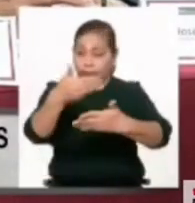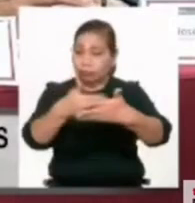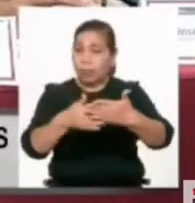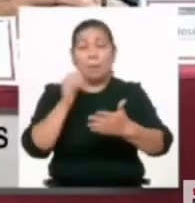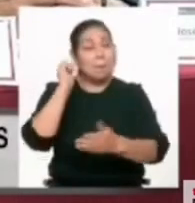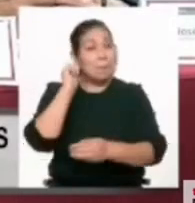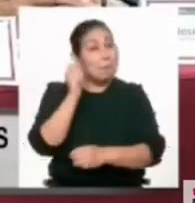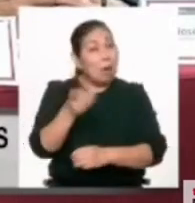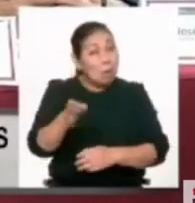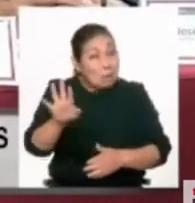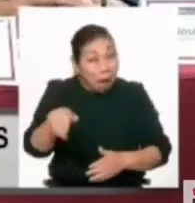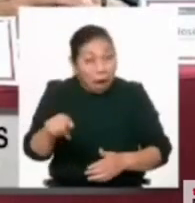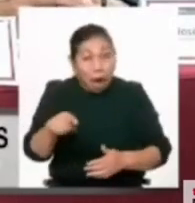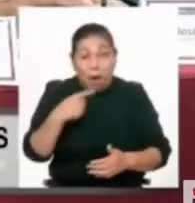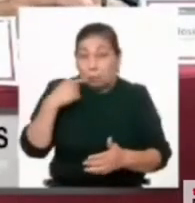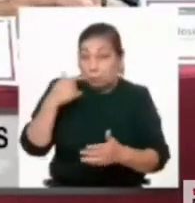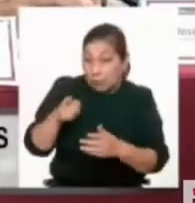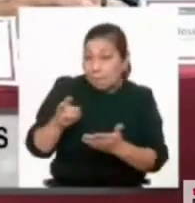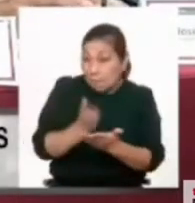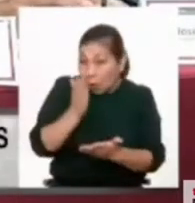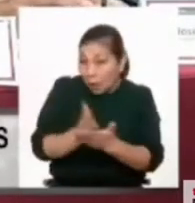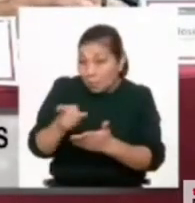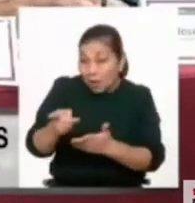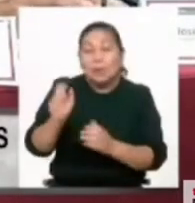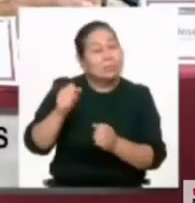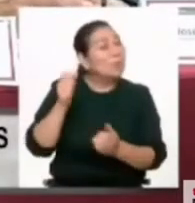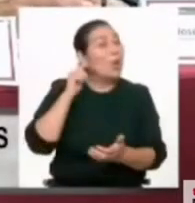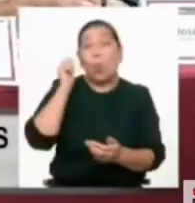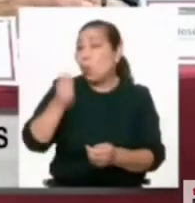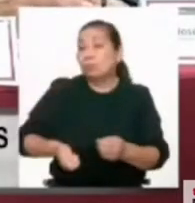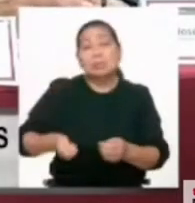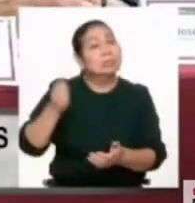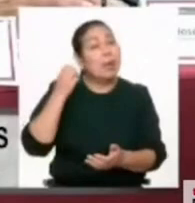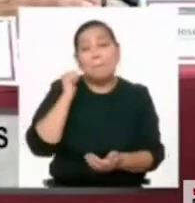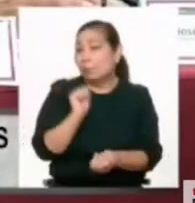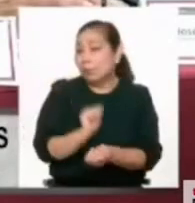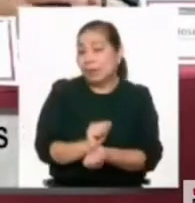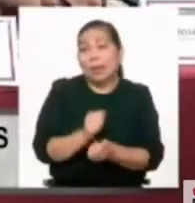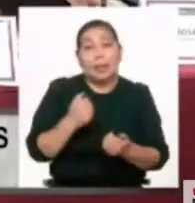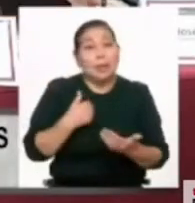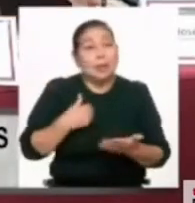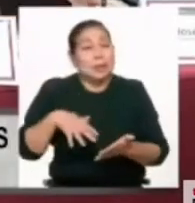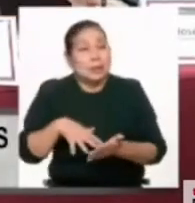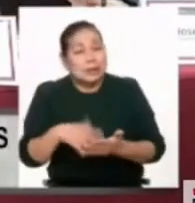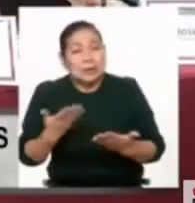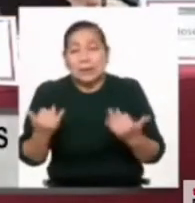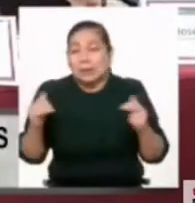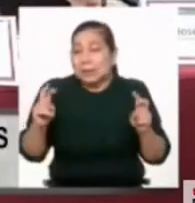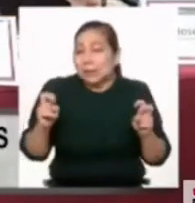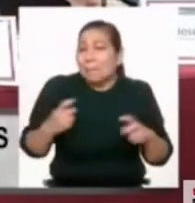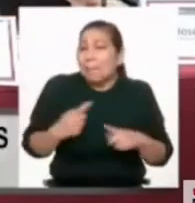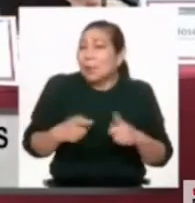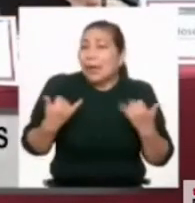peso de la ley. Nos manifestaba el presidente de la Corte Superior de Justicia de Huánuco que tiene una debilidad por estos